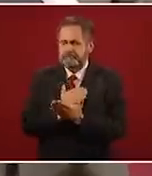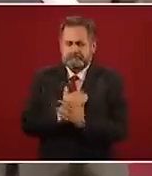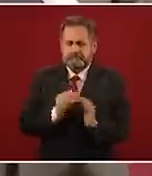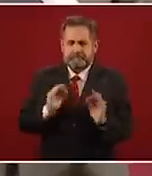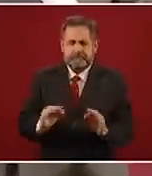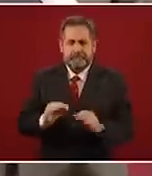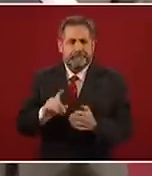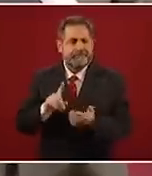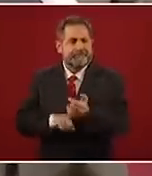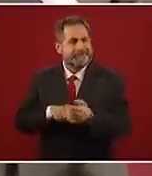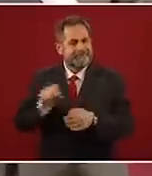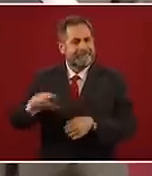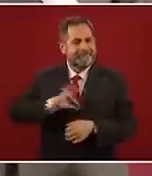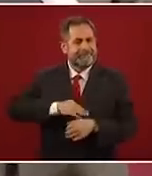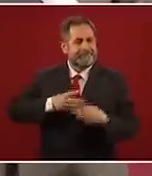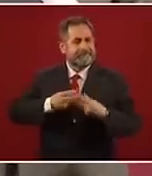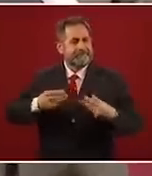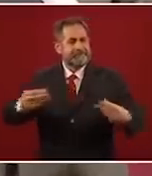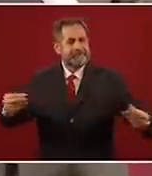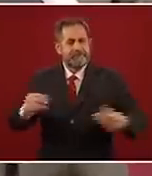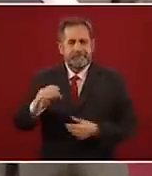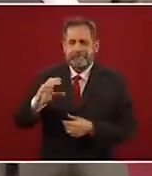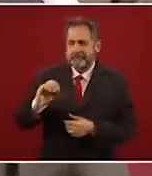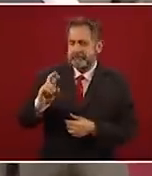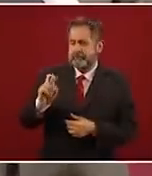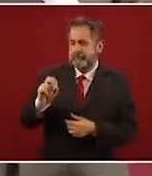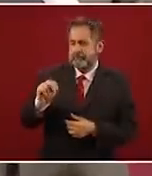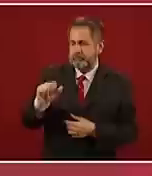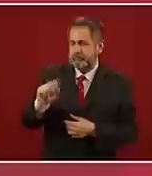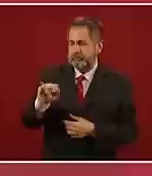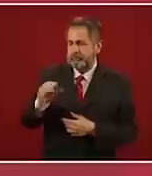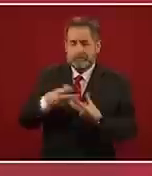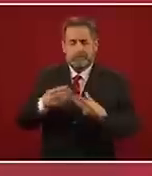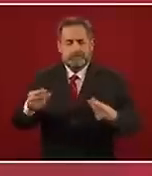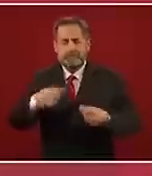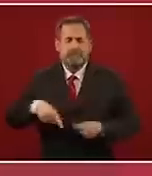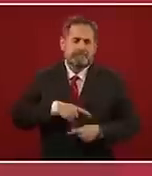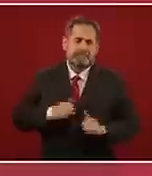por la afectación de este virus, para que estemos